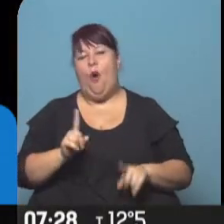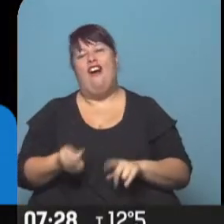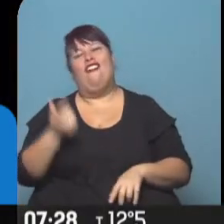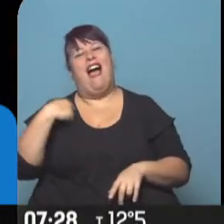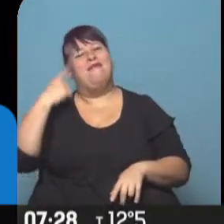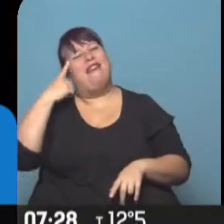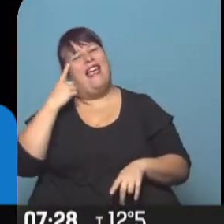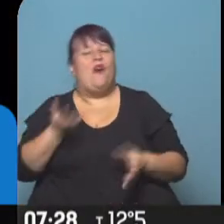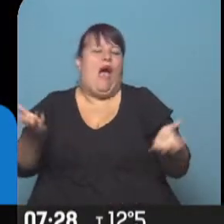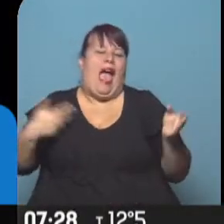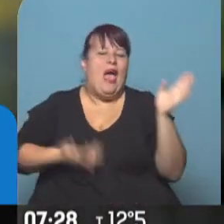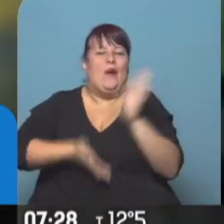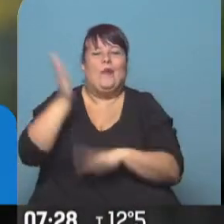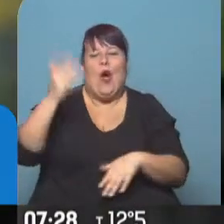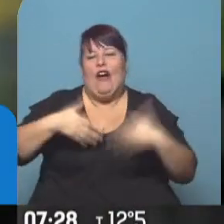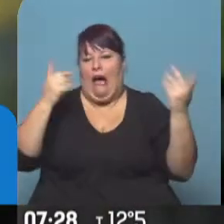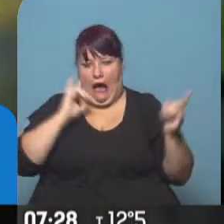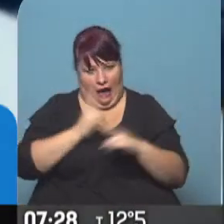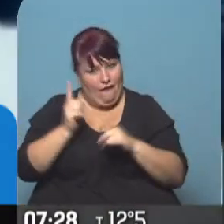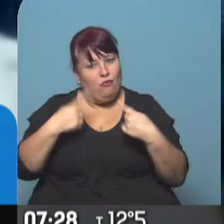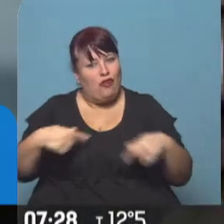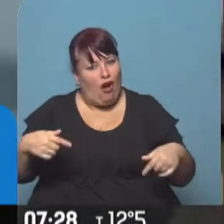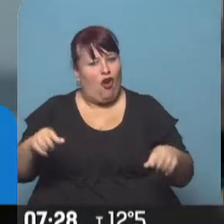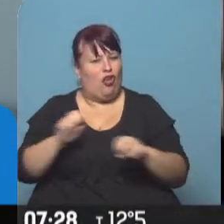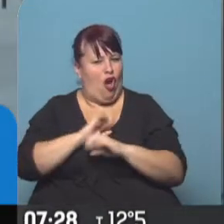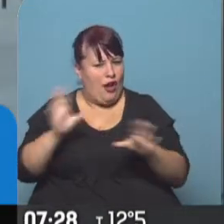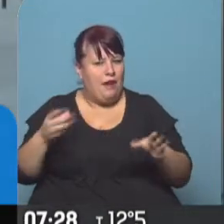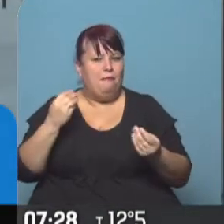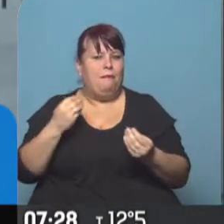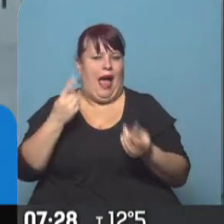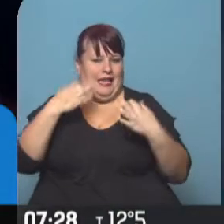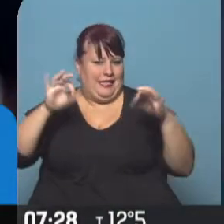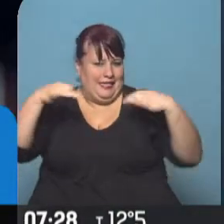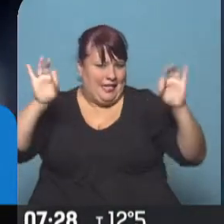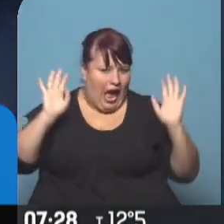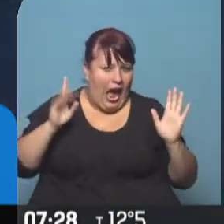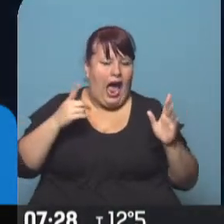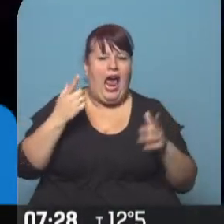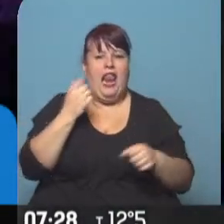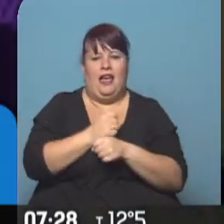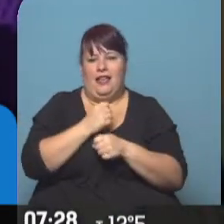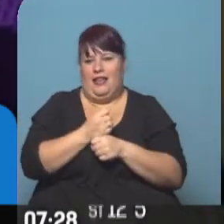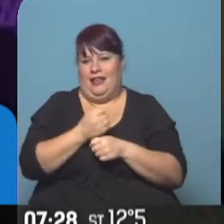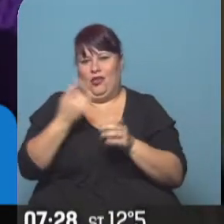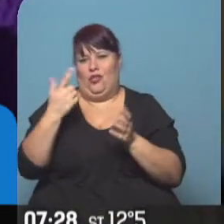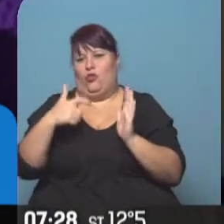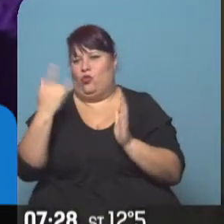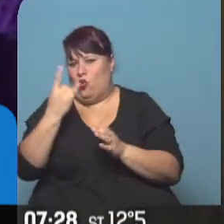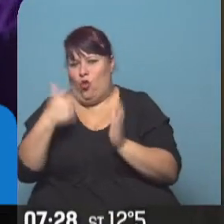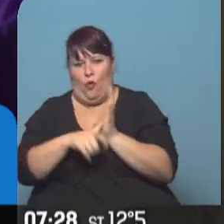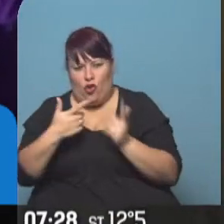como creemos que bueno, uno va, no, termina haciendo cosas tremendas para poder sobrevivir ahí, termina estando ilegal,